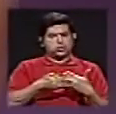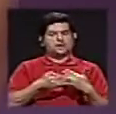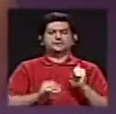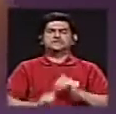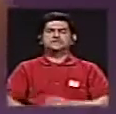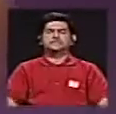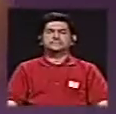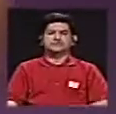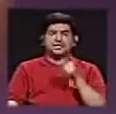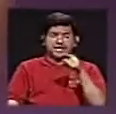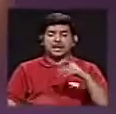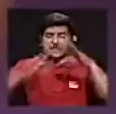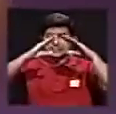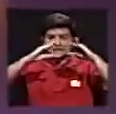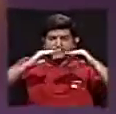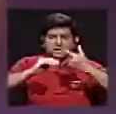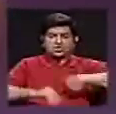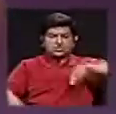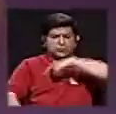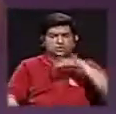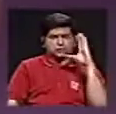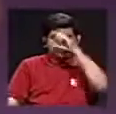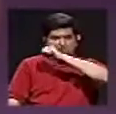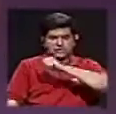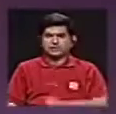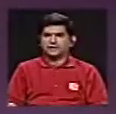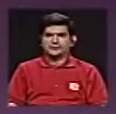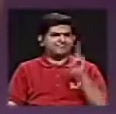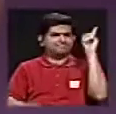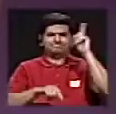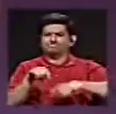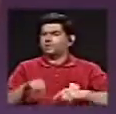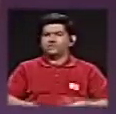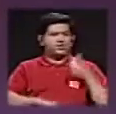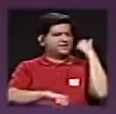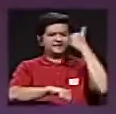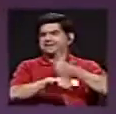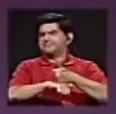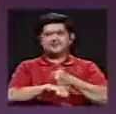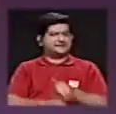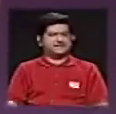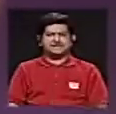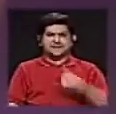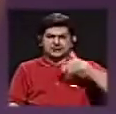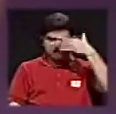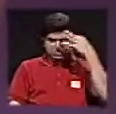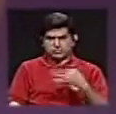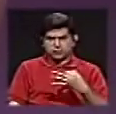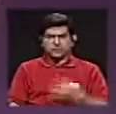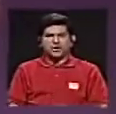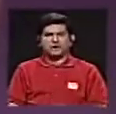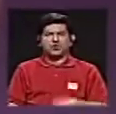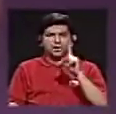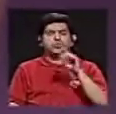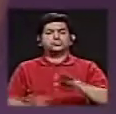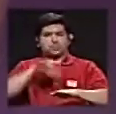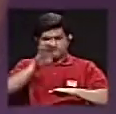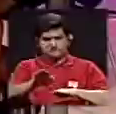esa noche en que nos dimos cuenta de que no iba a poder cuajar yo creo que es un paso